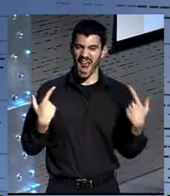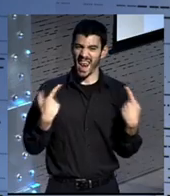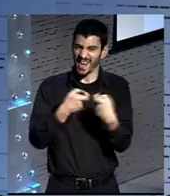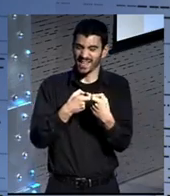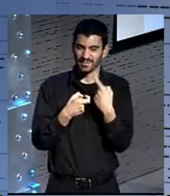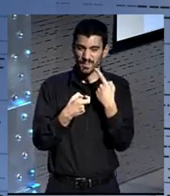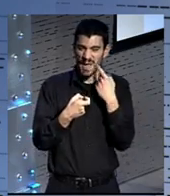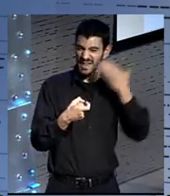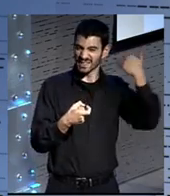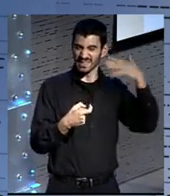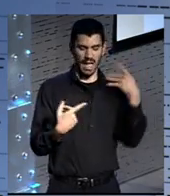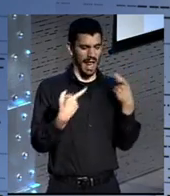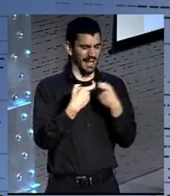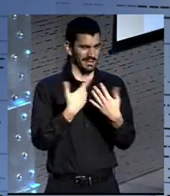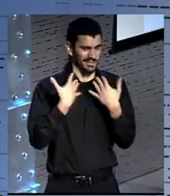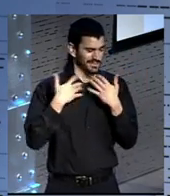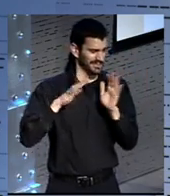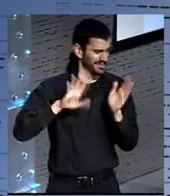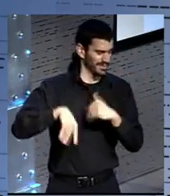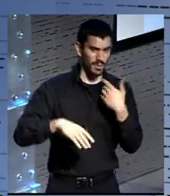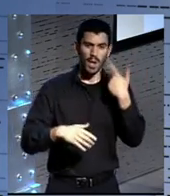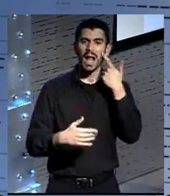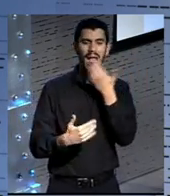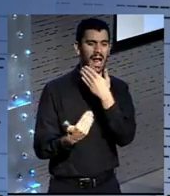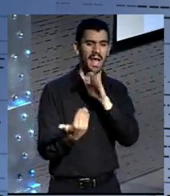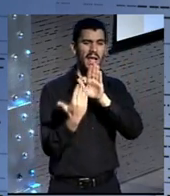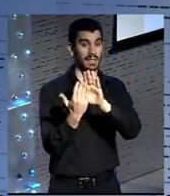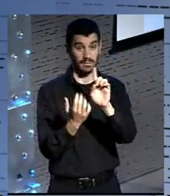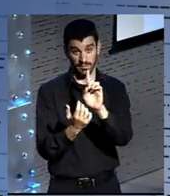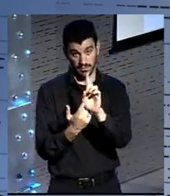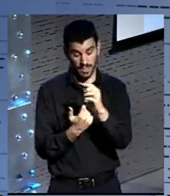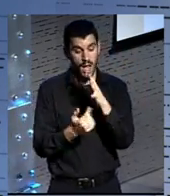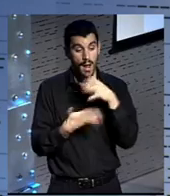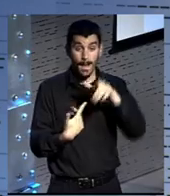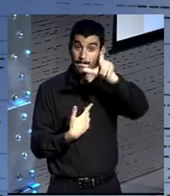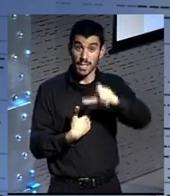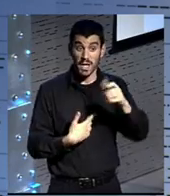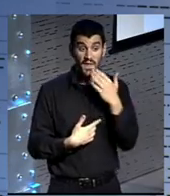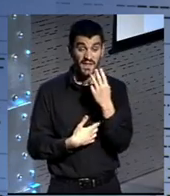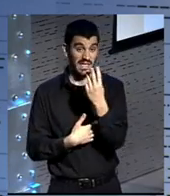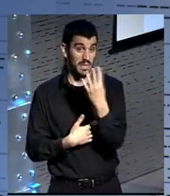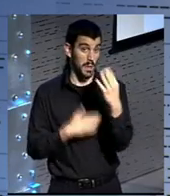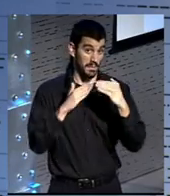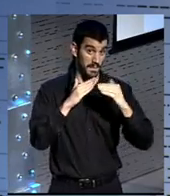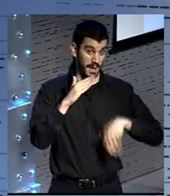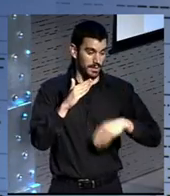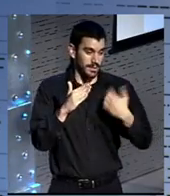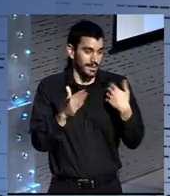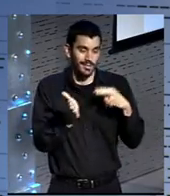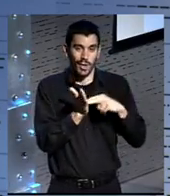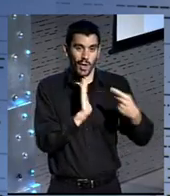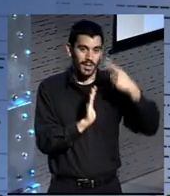tradicional, banca presencial, los de menos de 34 años por razones obvias, los de